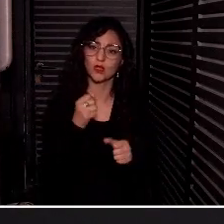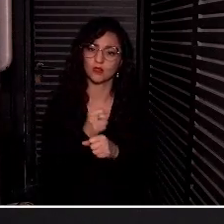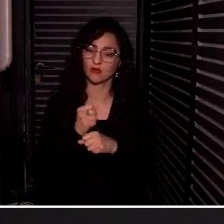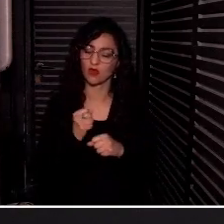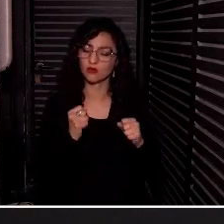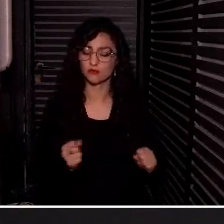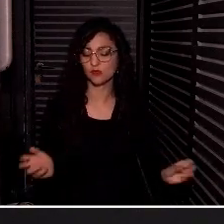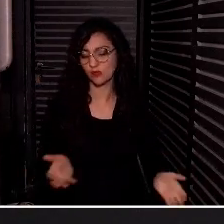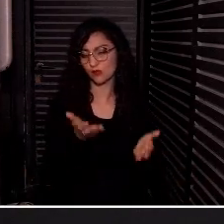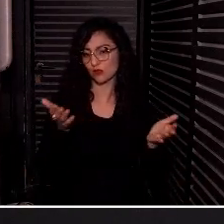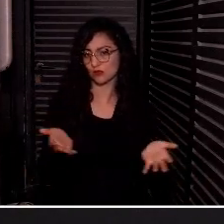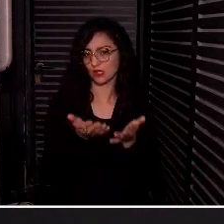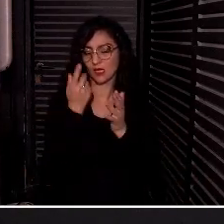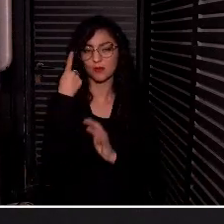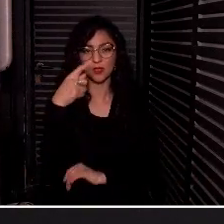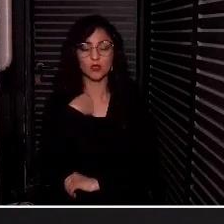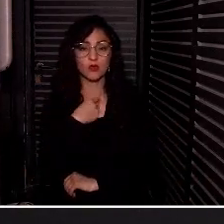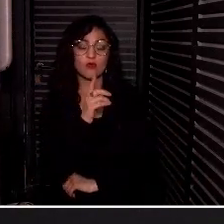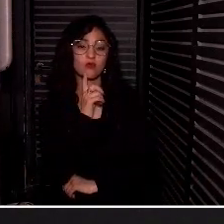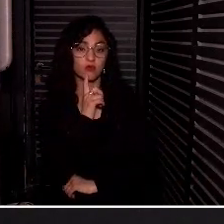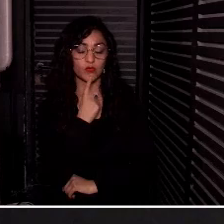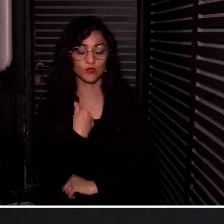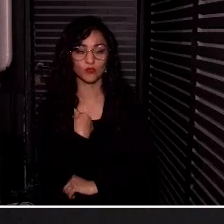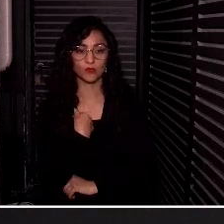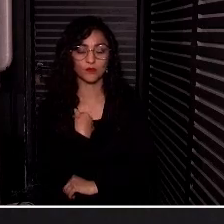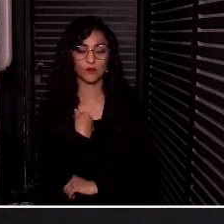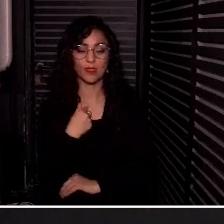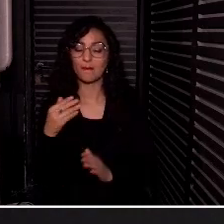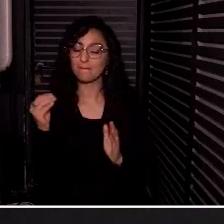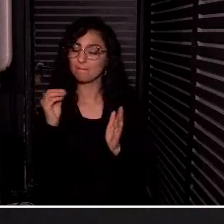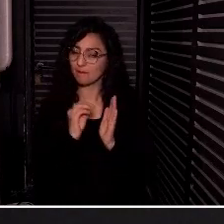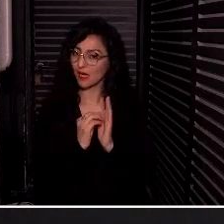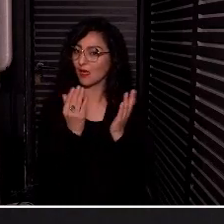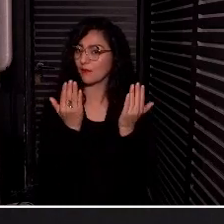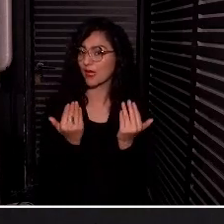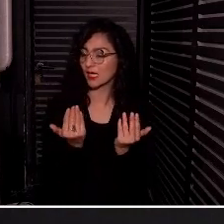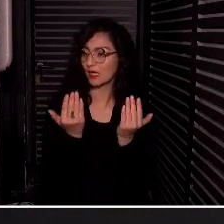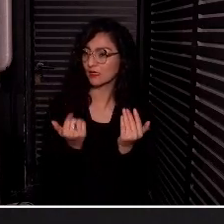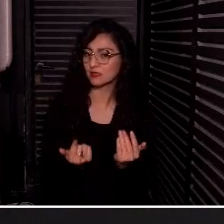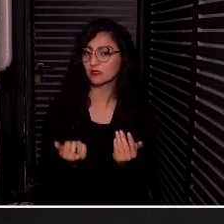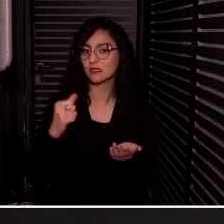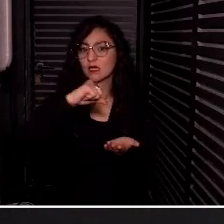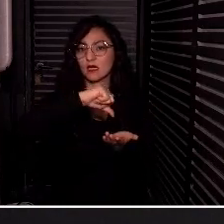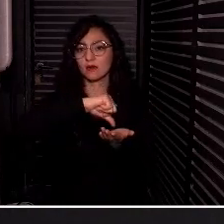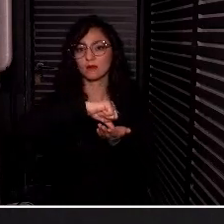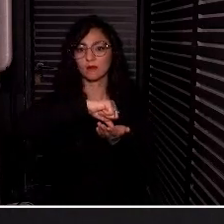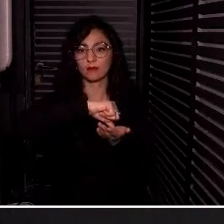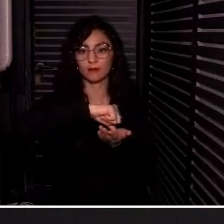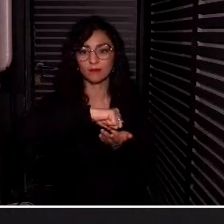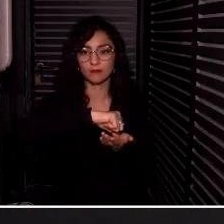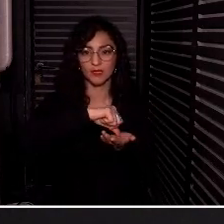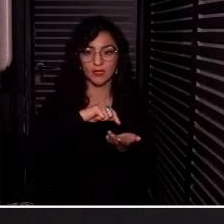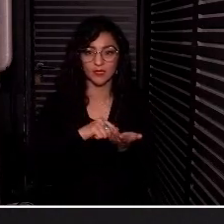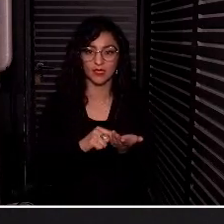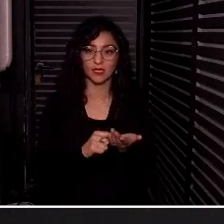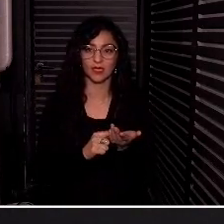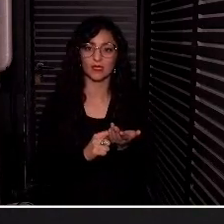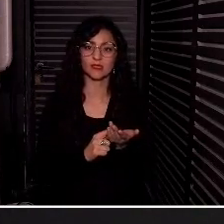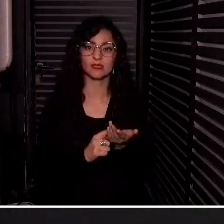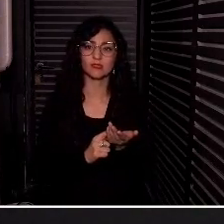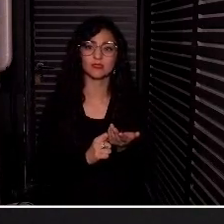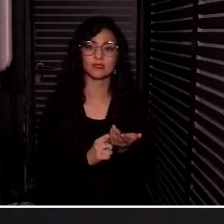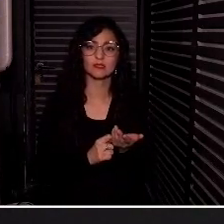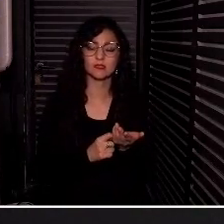impulsar pero yo tengo mucho más eh esperanza en que el país retome una senda de de de